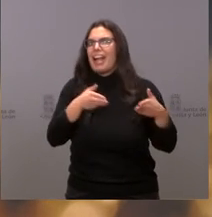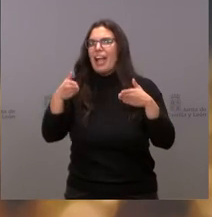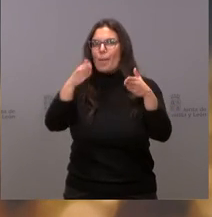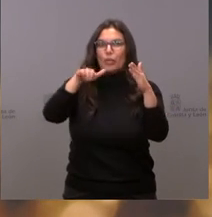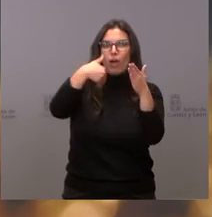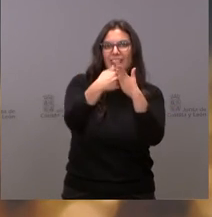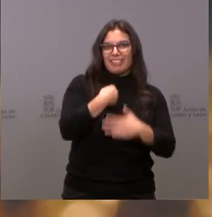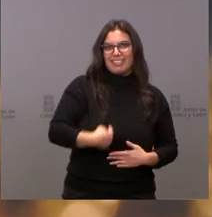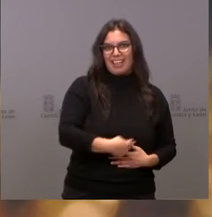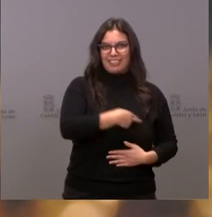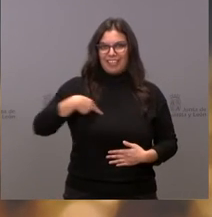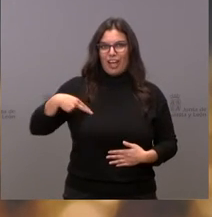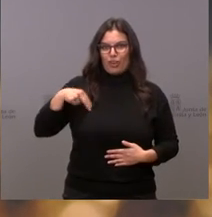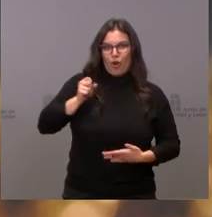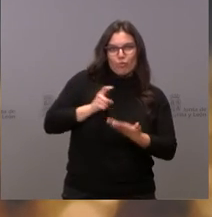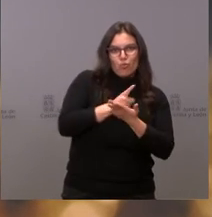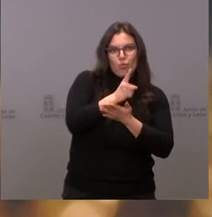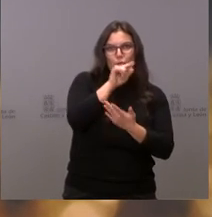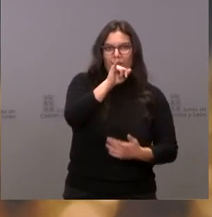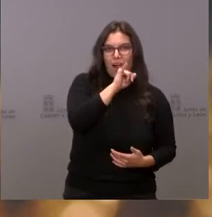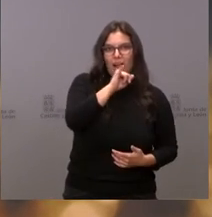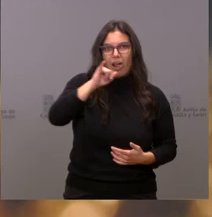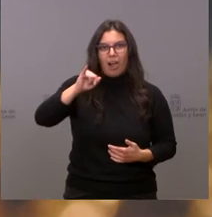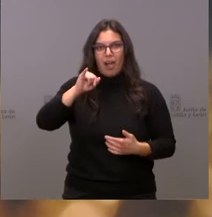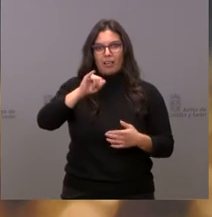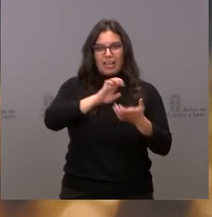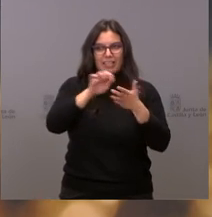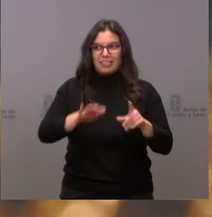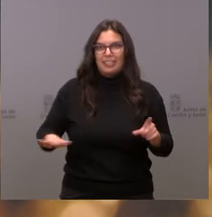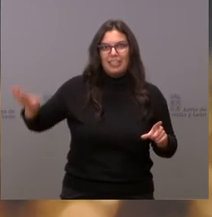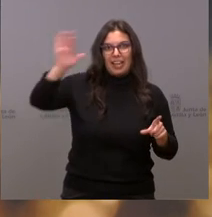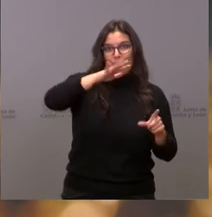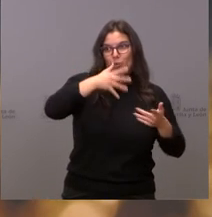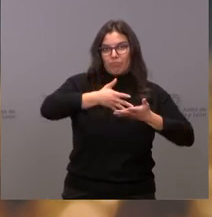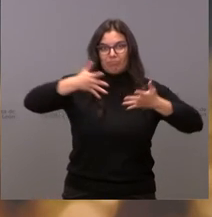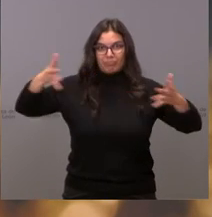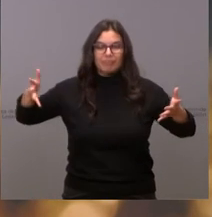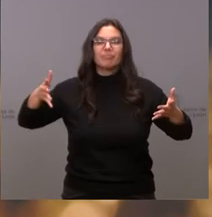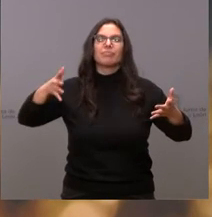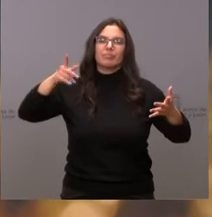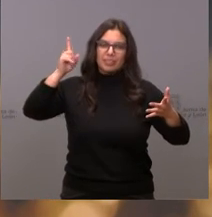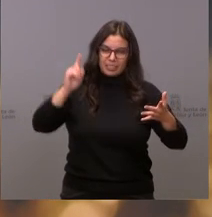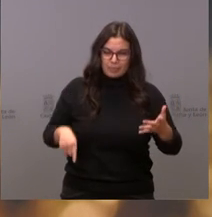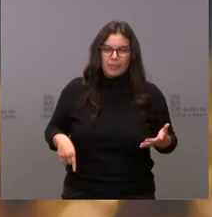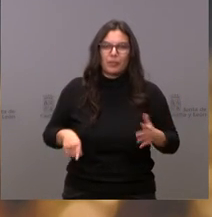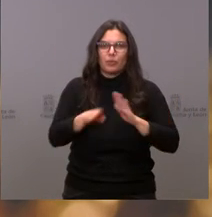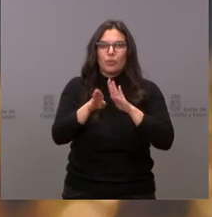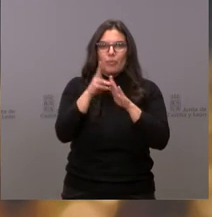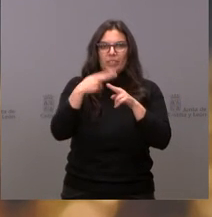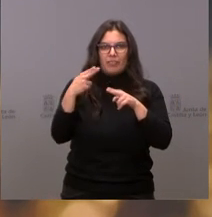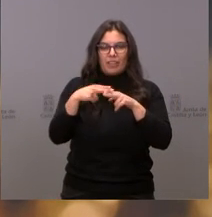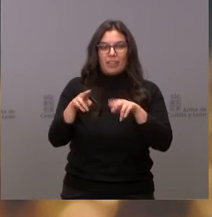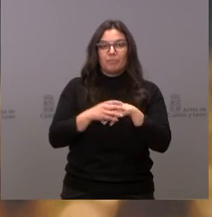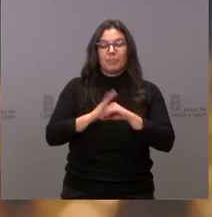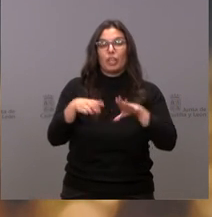qué bueno pues cubren nuestra extensa superficie de la comunidad autónoma son 15